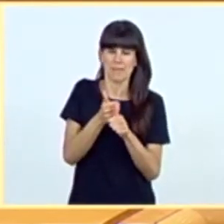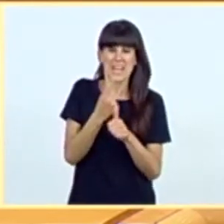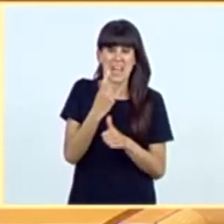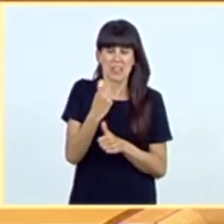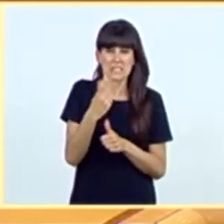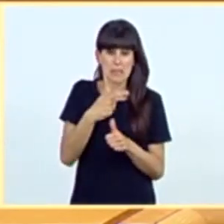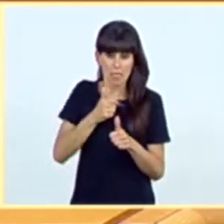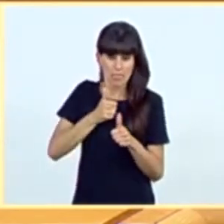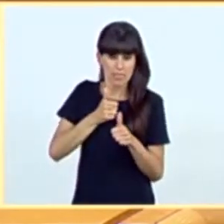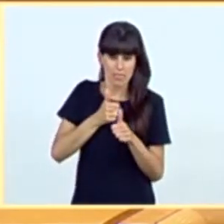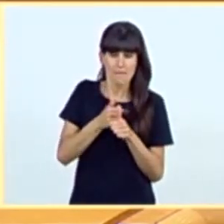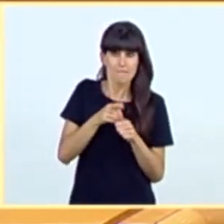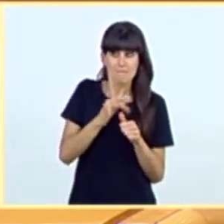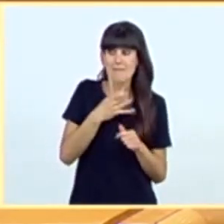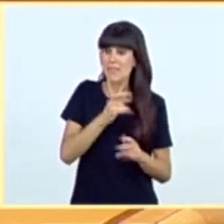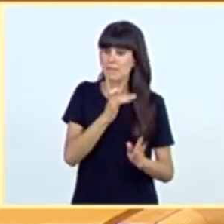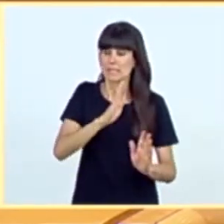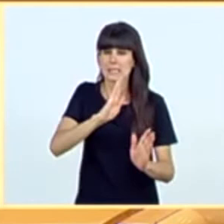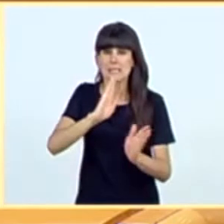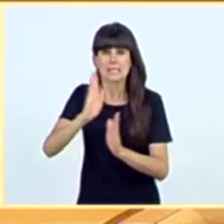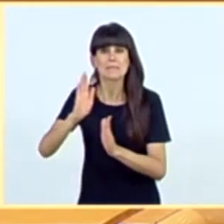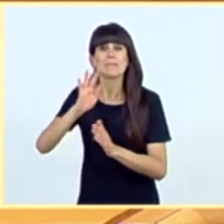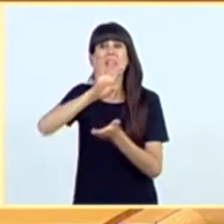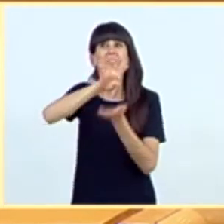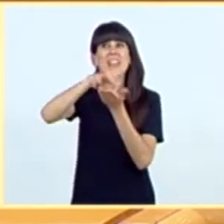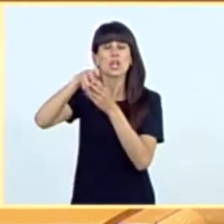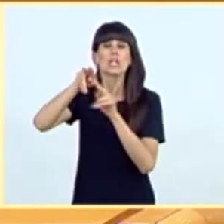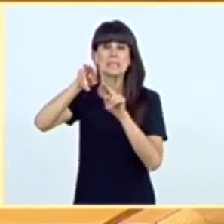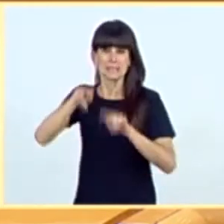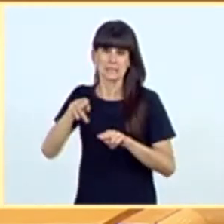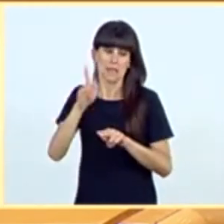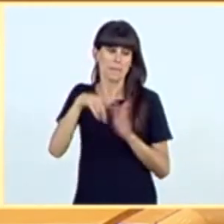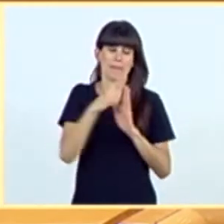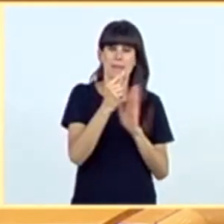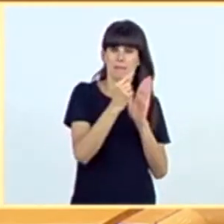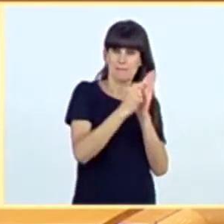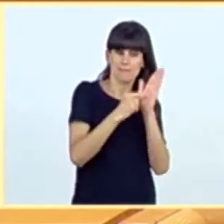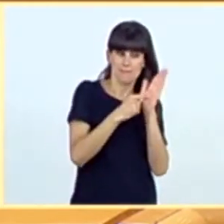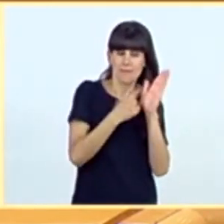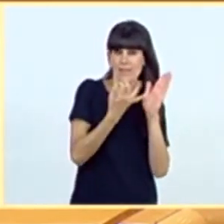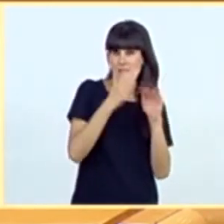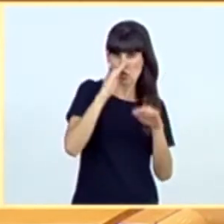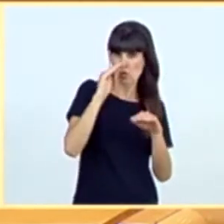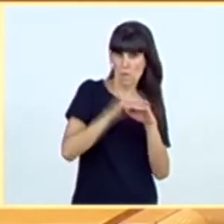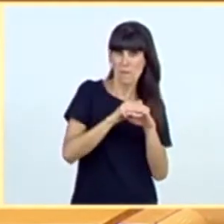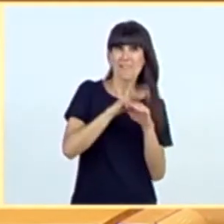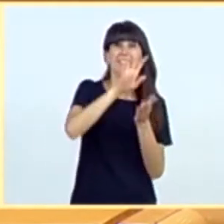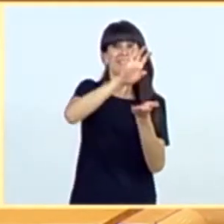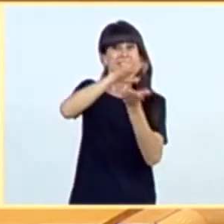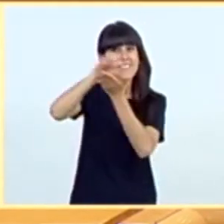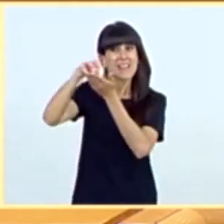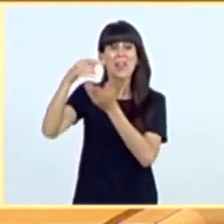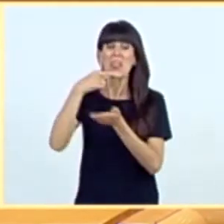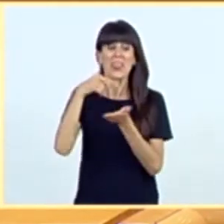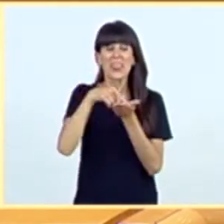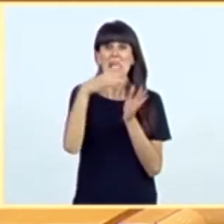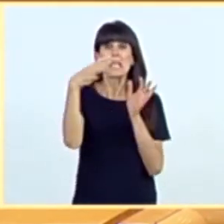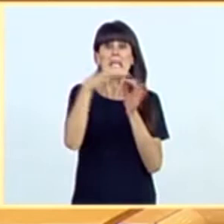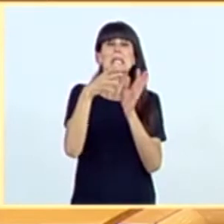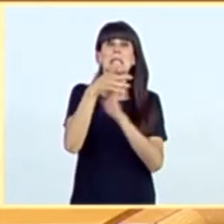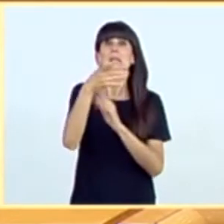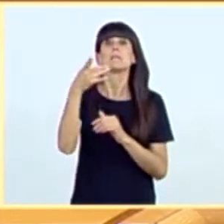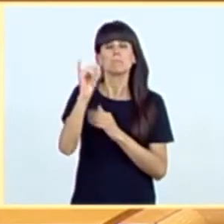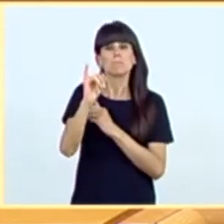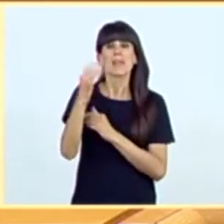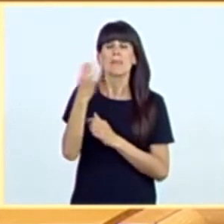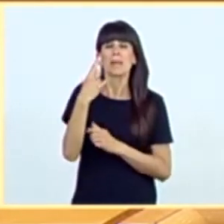a intervenir los centros residenciales objetos de esta orden. Los centros residenciales a los que se refiere esta orden quedan sujetos